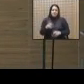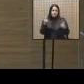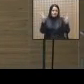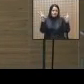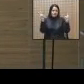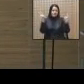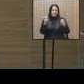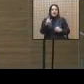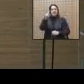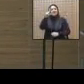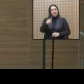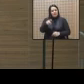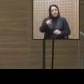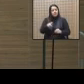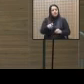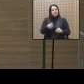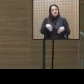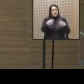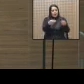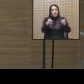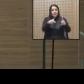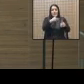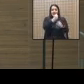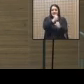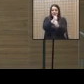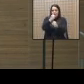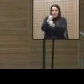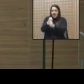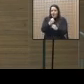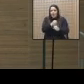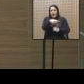Tenemos que poner a producir a la gente, al sector productivo.